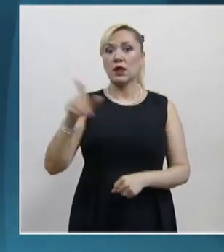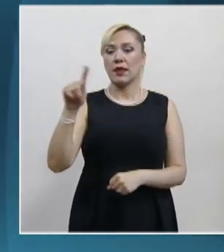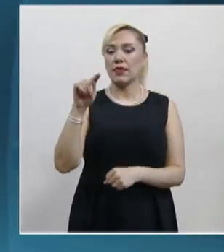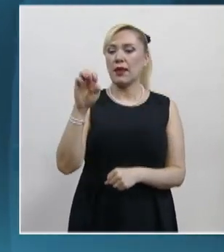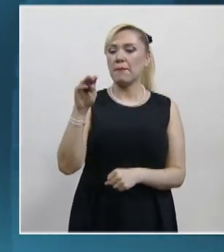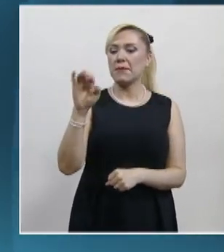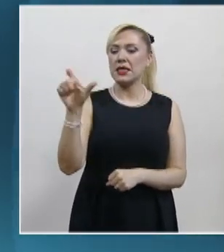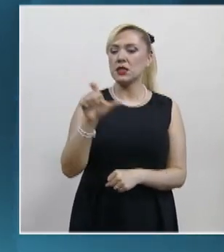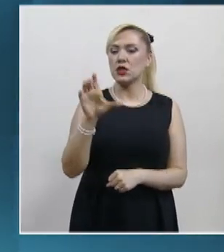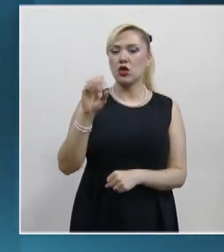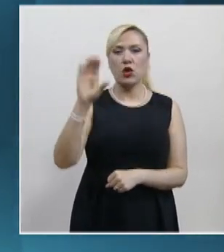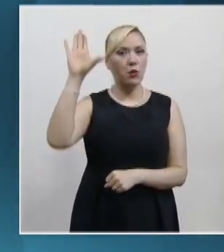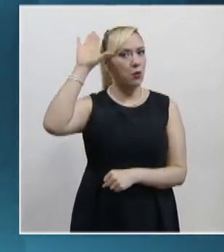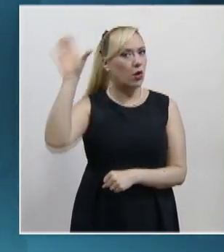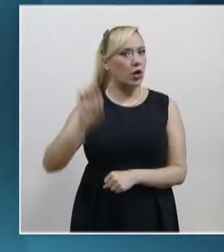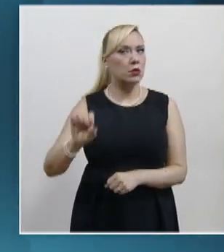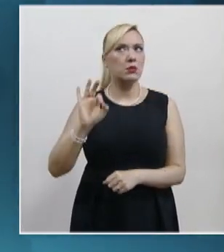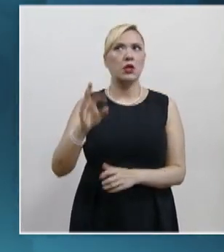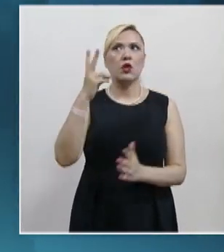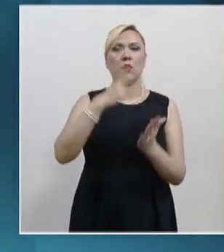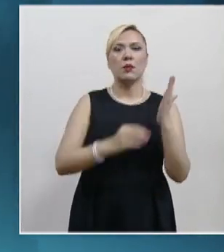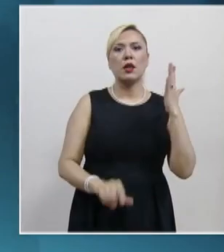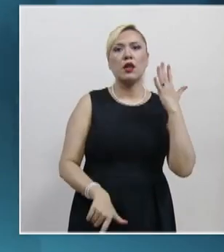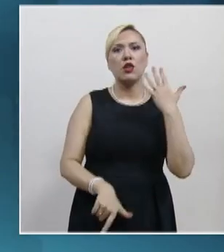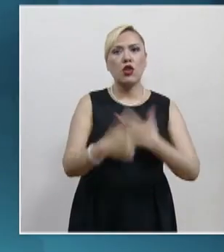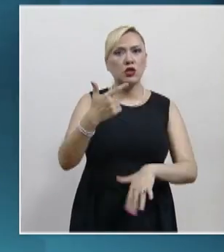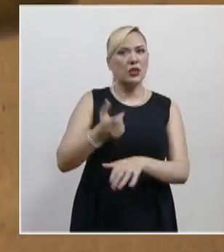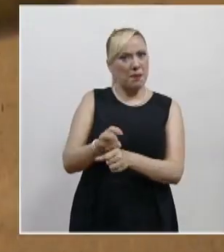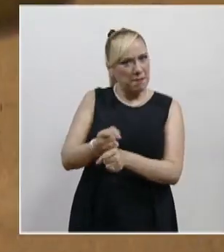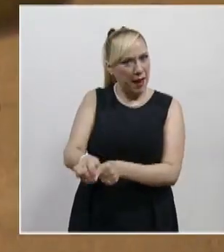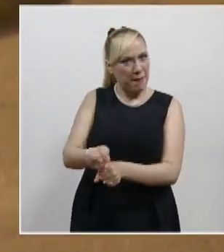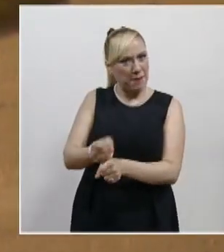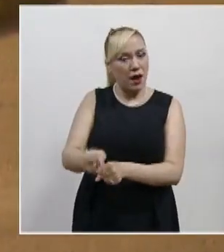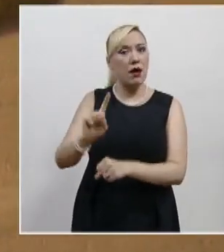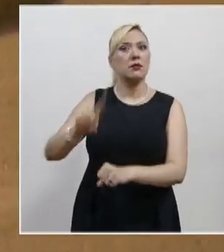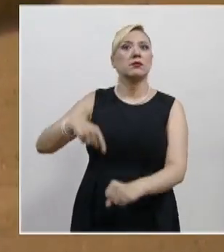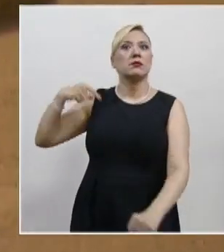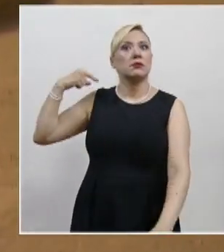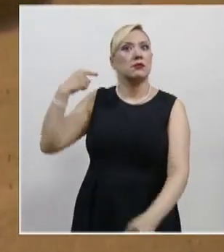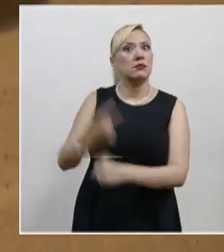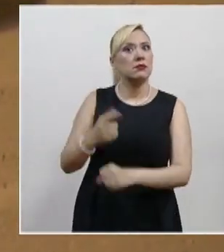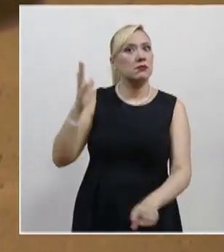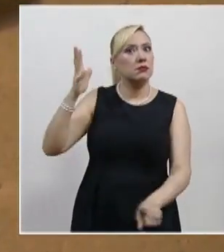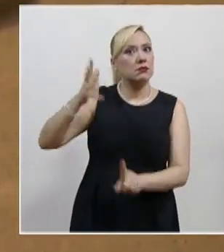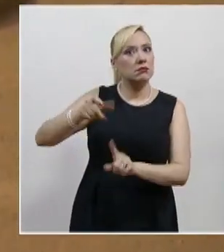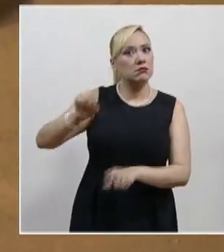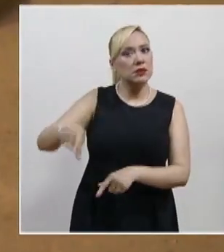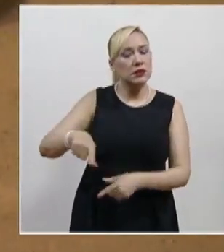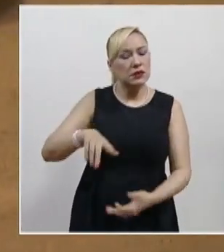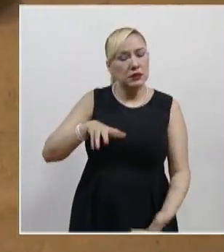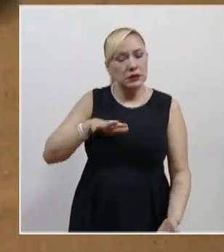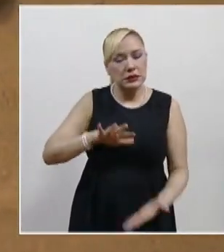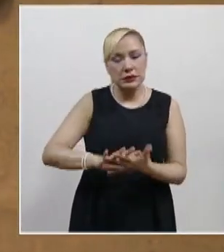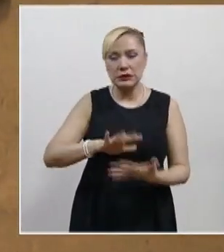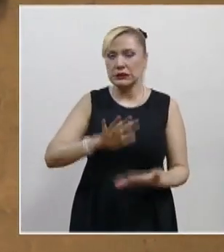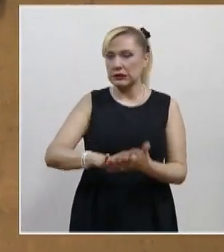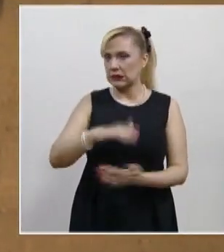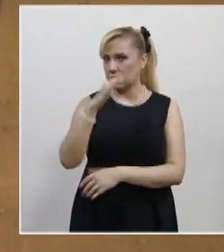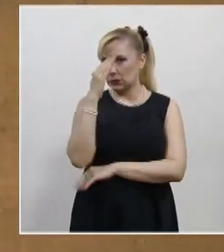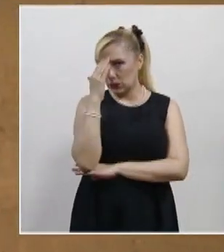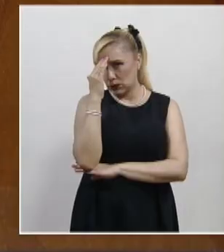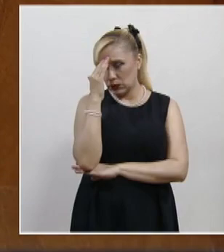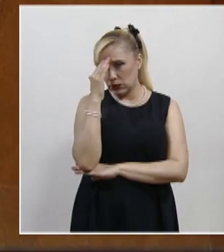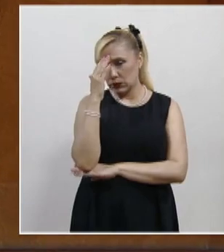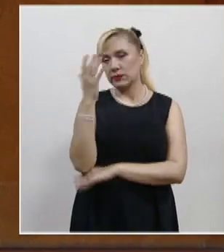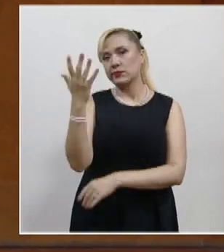Morelos, en 2012. Además, fue golpeado y sufrió tortura sexual. La Secretaría Técnica de Combate a la Tortura de la Defensoría